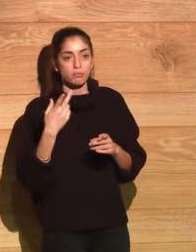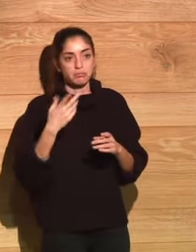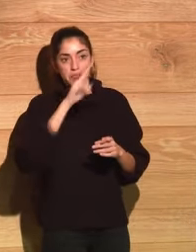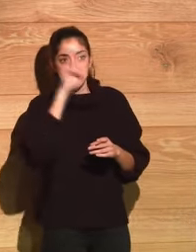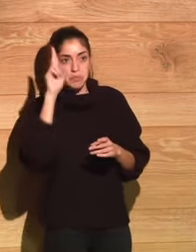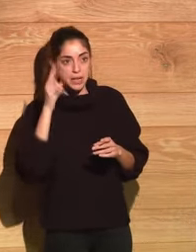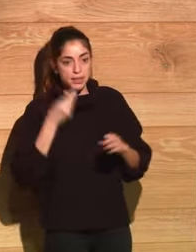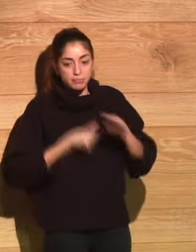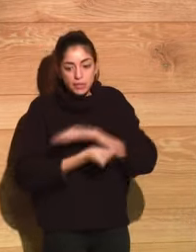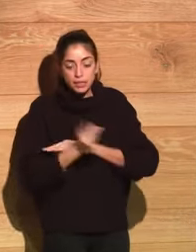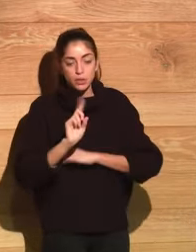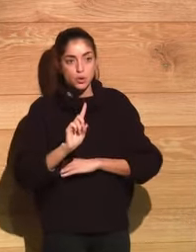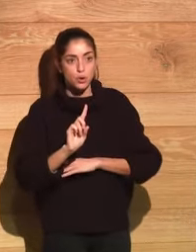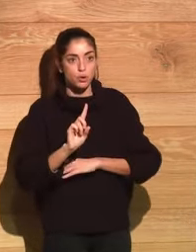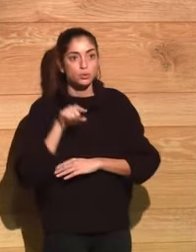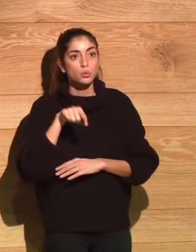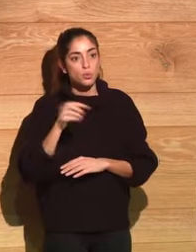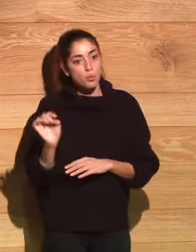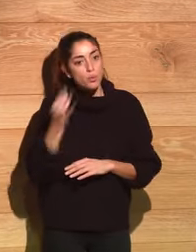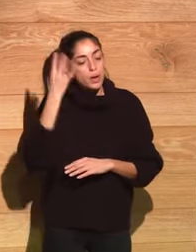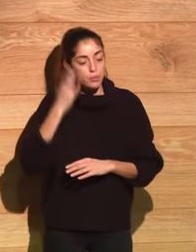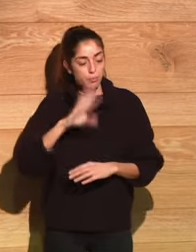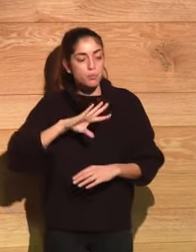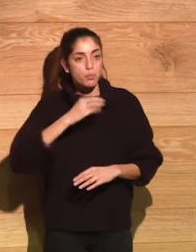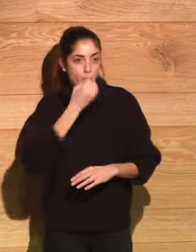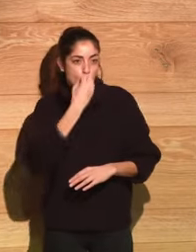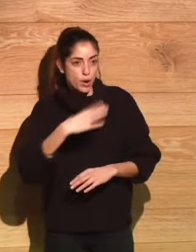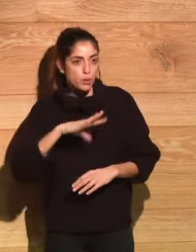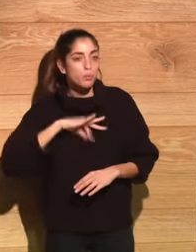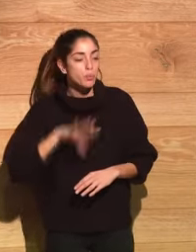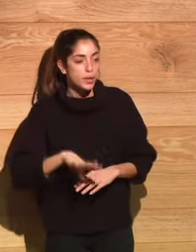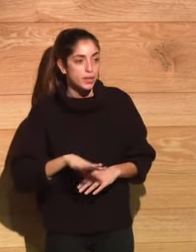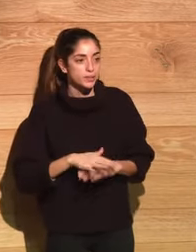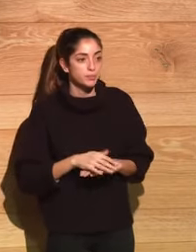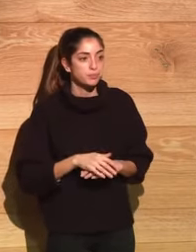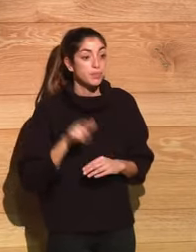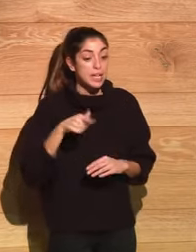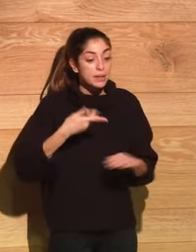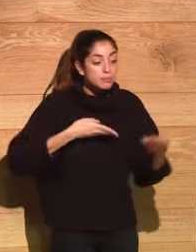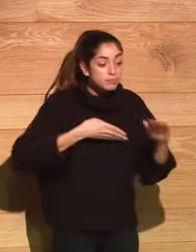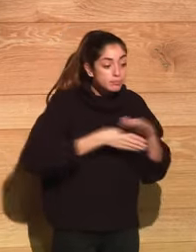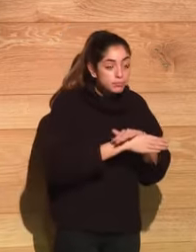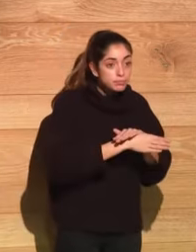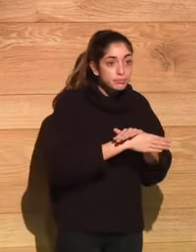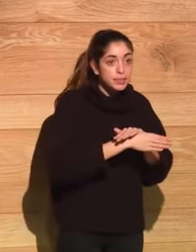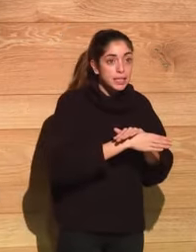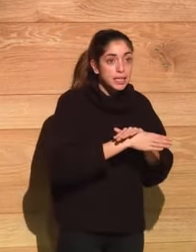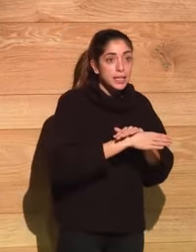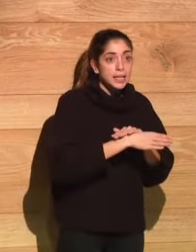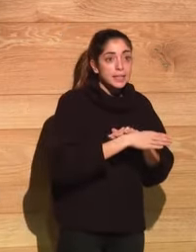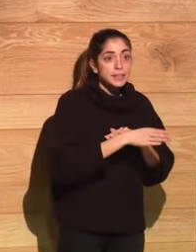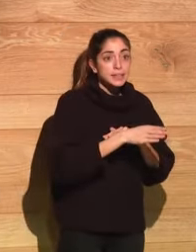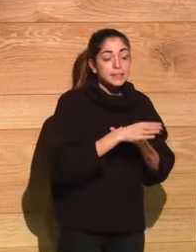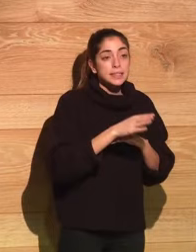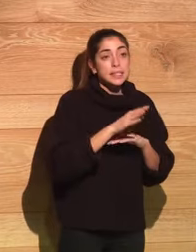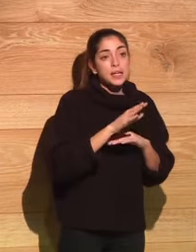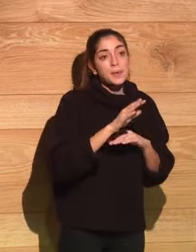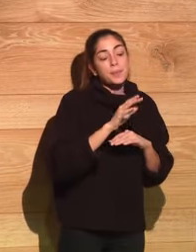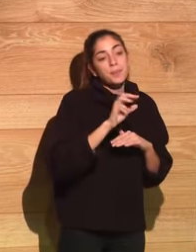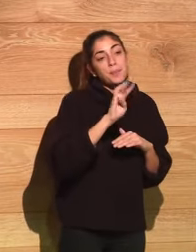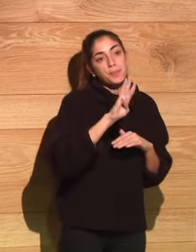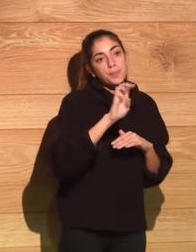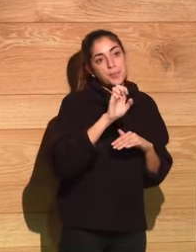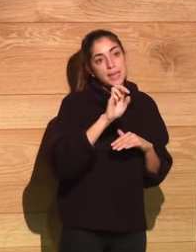progresar creativamente. Se metió a la escuela y conoció a su marido, que era Timoteo Pérez Rubio, un